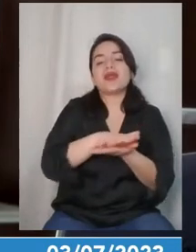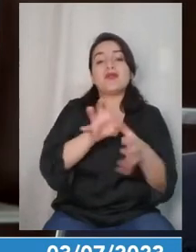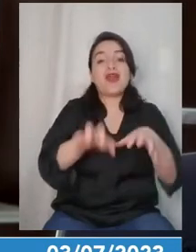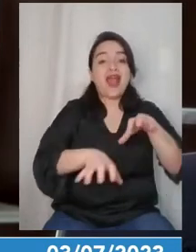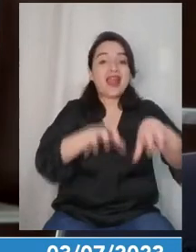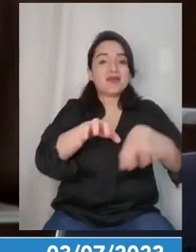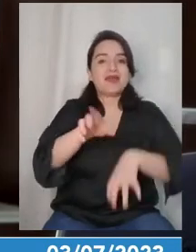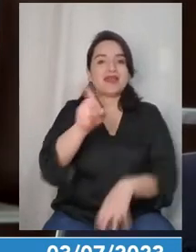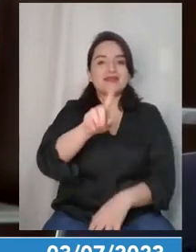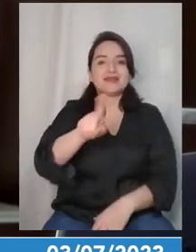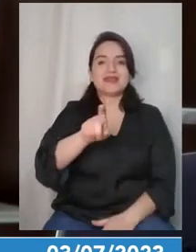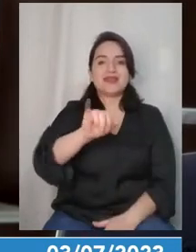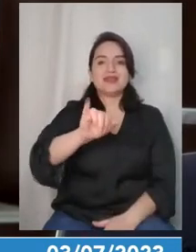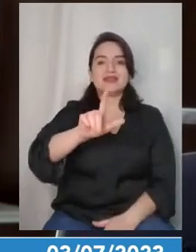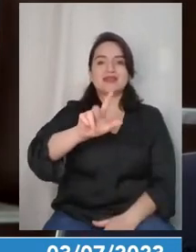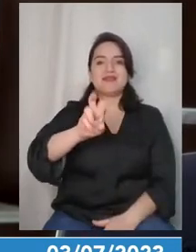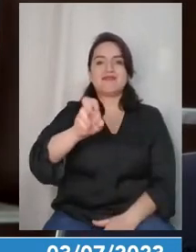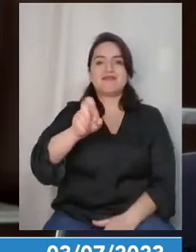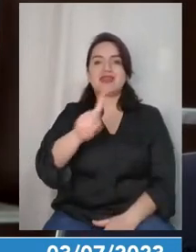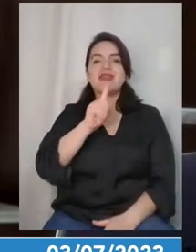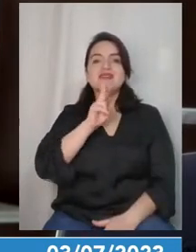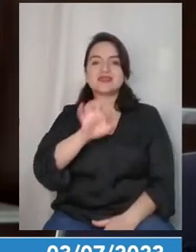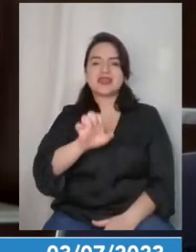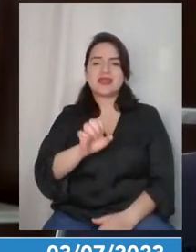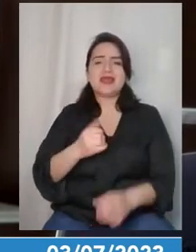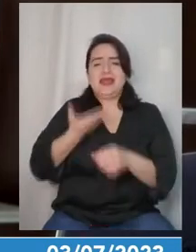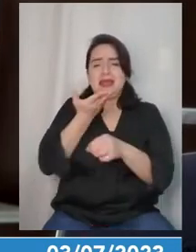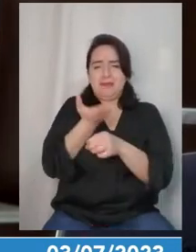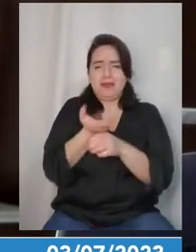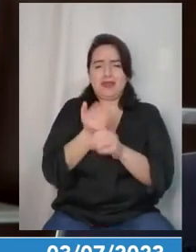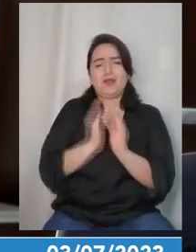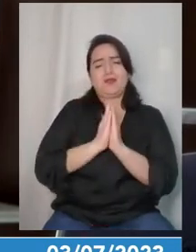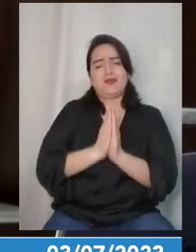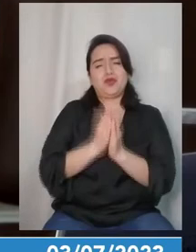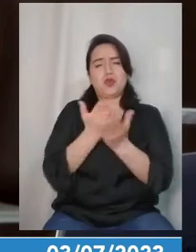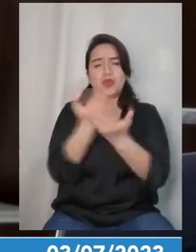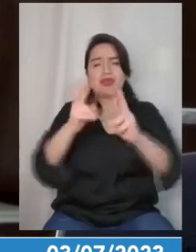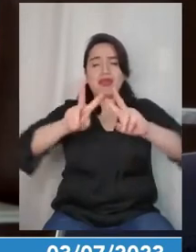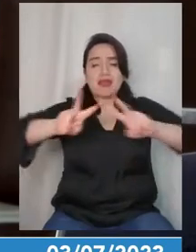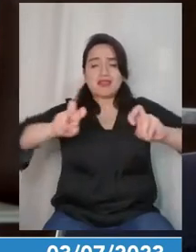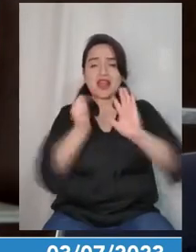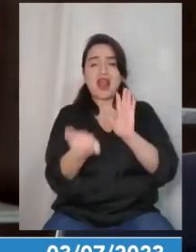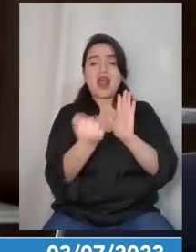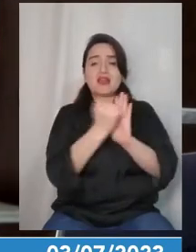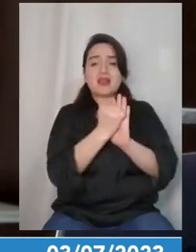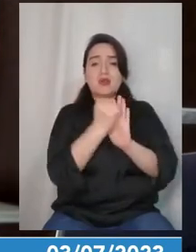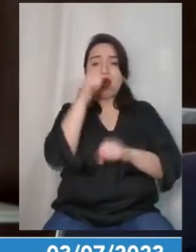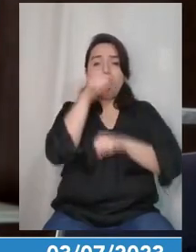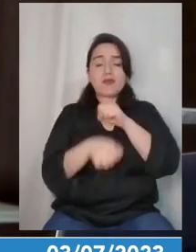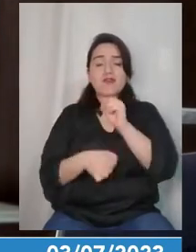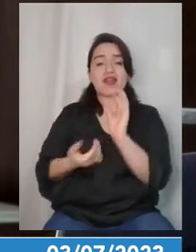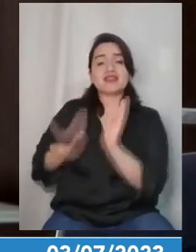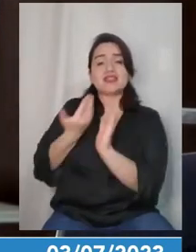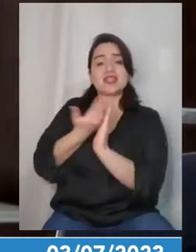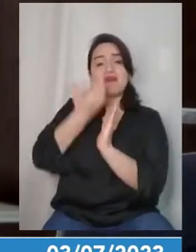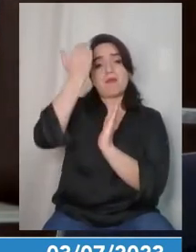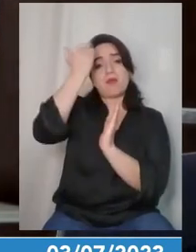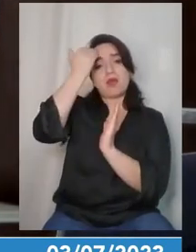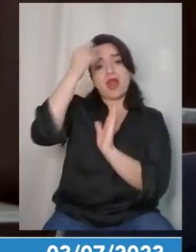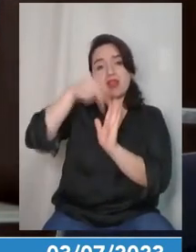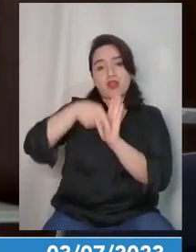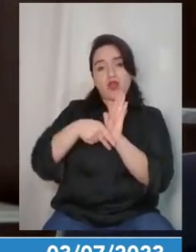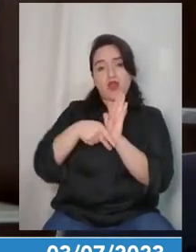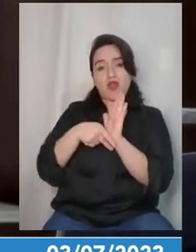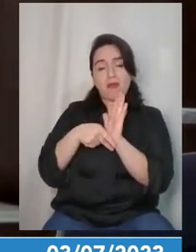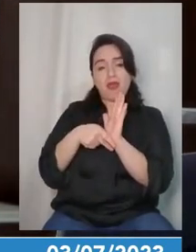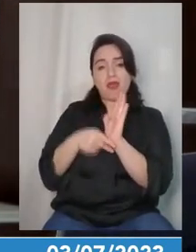pido encarecidamente revisar el artículo, aprobar la iniciativa popular de norma que se ha presentado